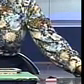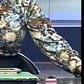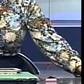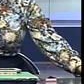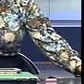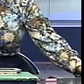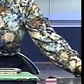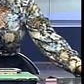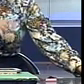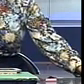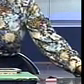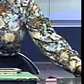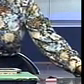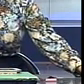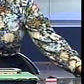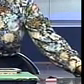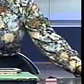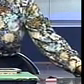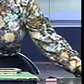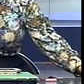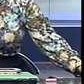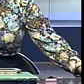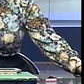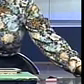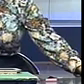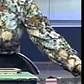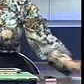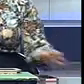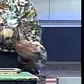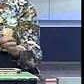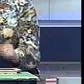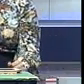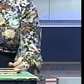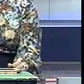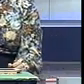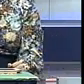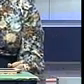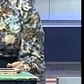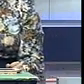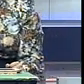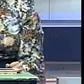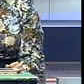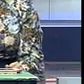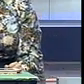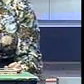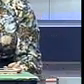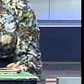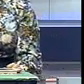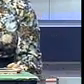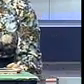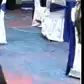orden del control de sus finanzas. Veamos más detalles acerca de esta iniciativa.